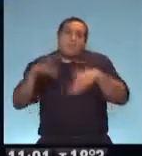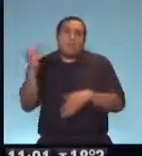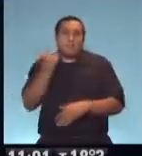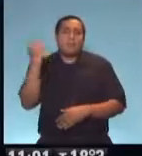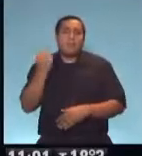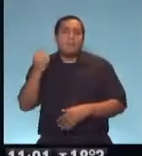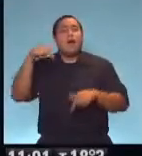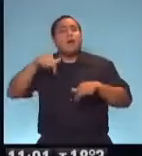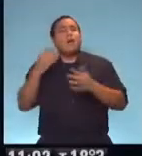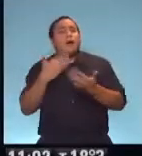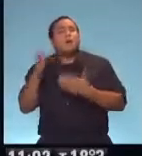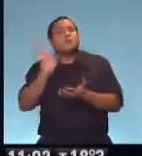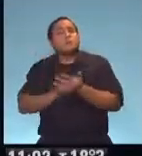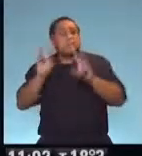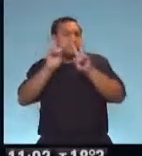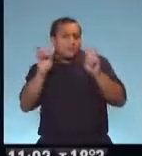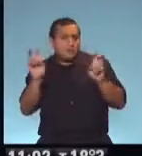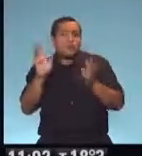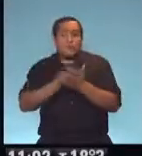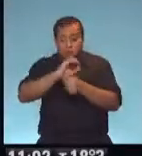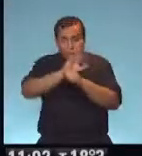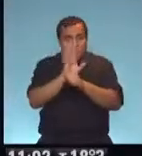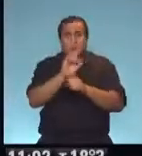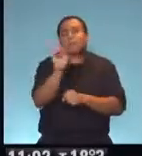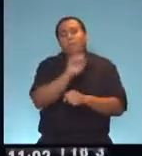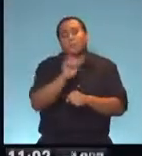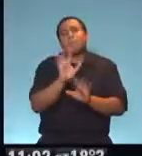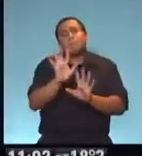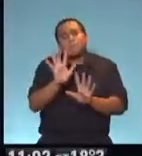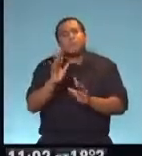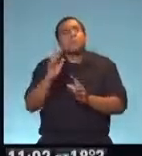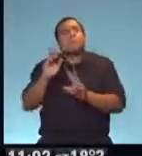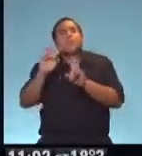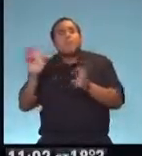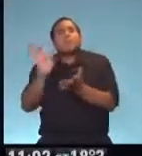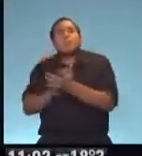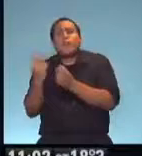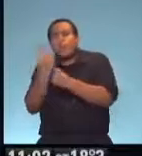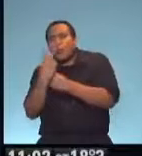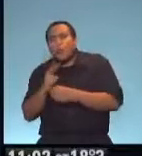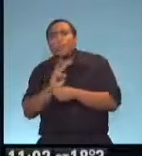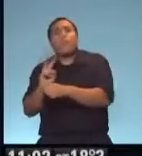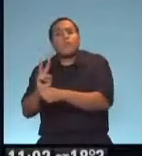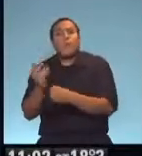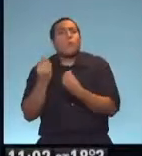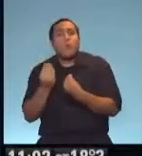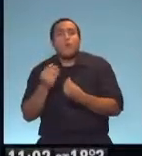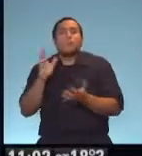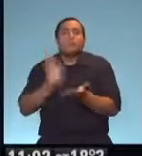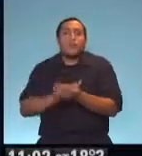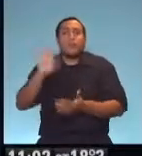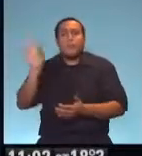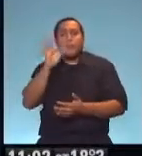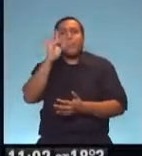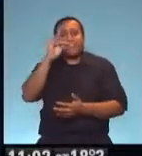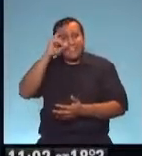Comenzar hablando de un tema que no es en este caso el coronavirus, pero que tiene que ver con la prevención también, y estoy refiriéndome al dengue. El dengue